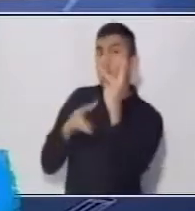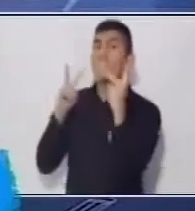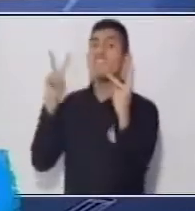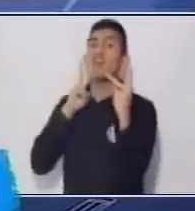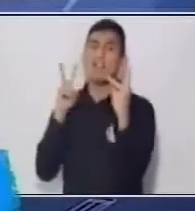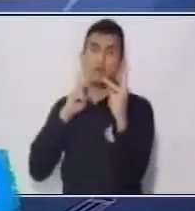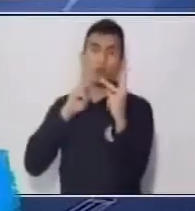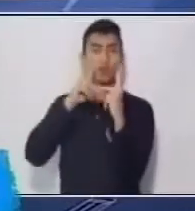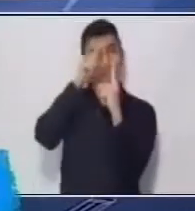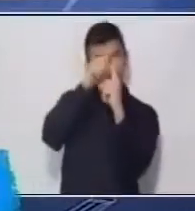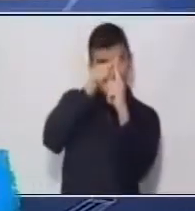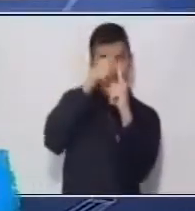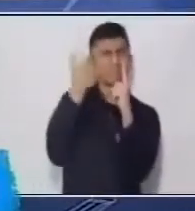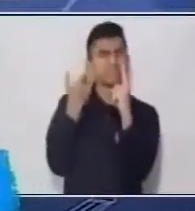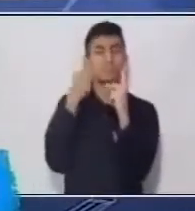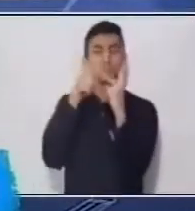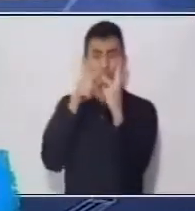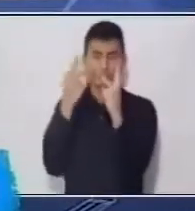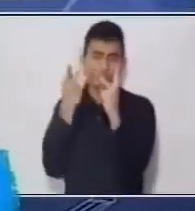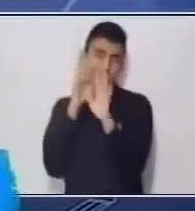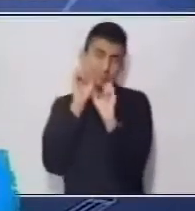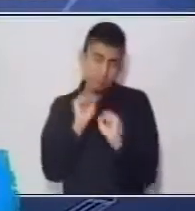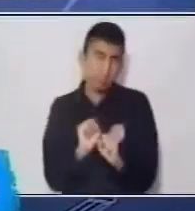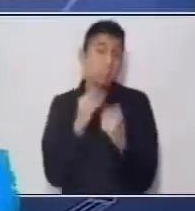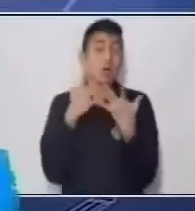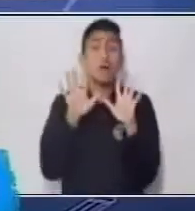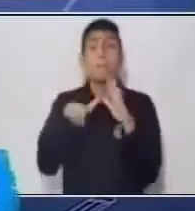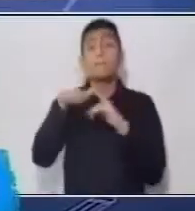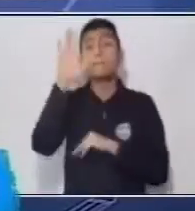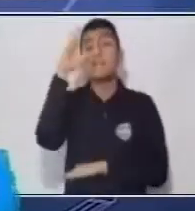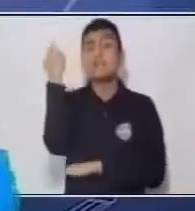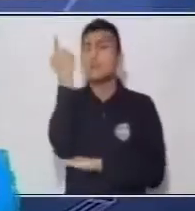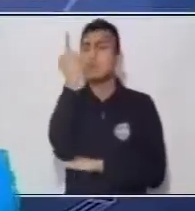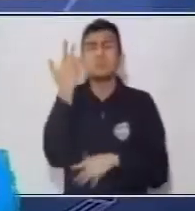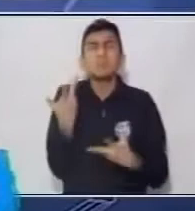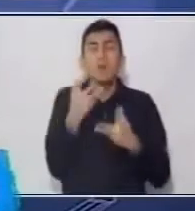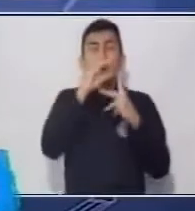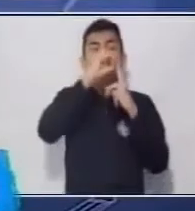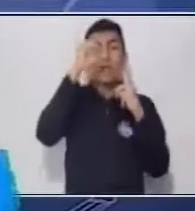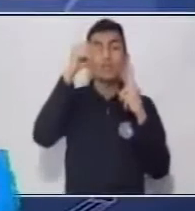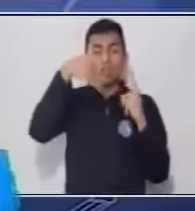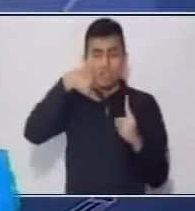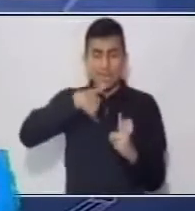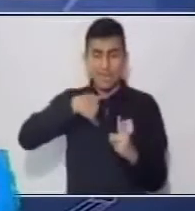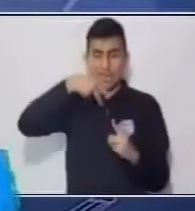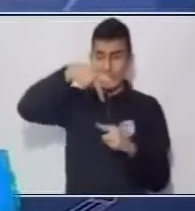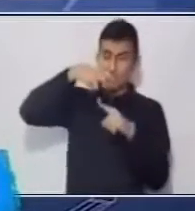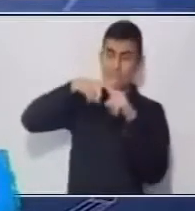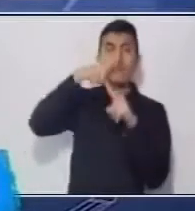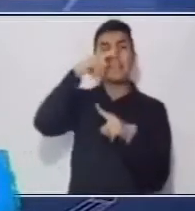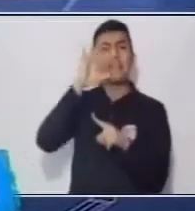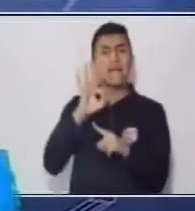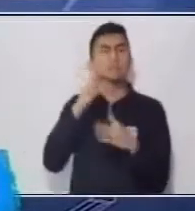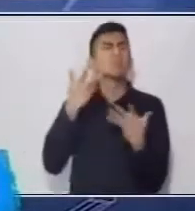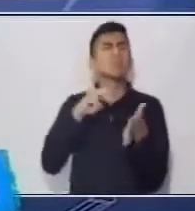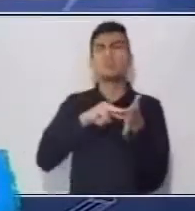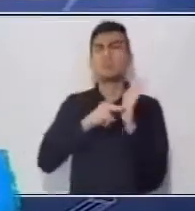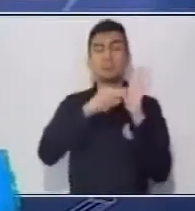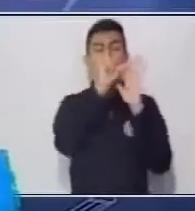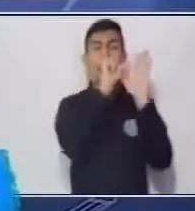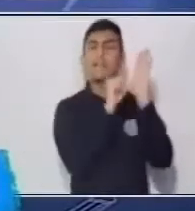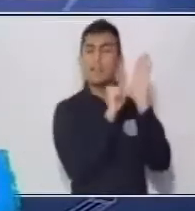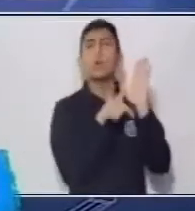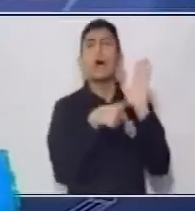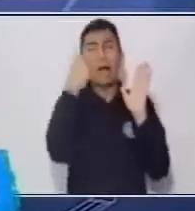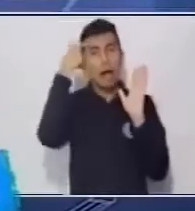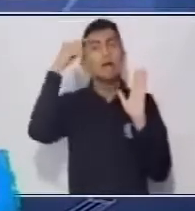de la expresión, pero algo importante es que estas oraciones tienen nexos que corresponden a conjunciones que